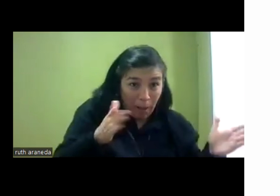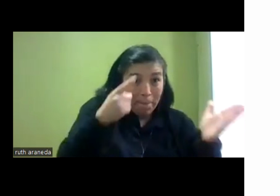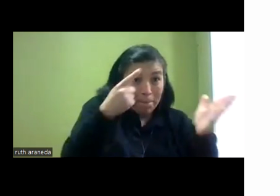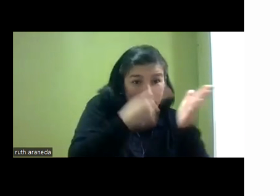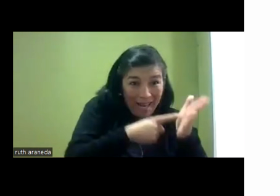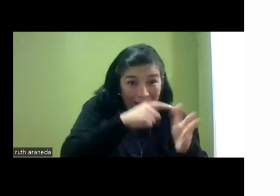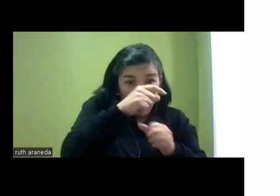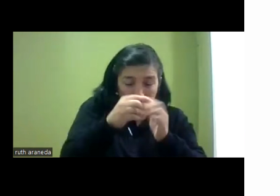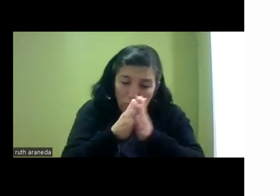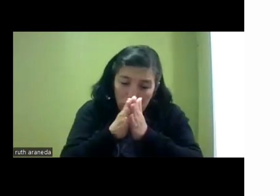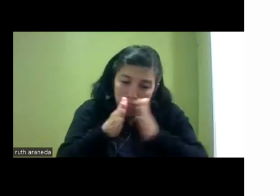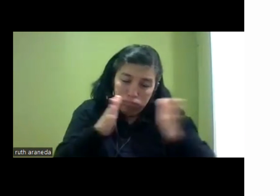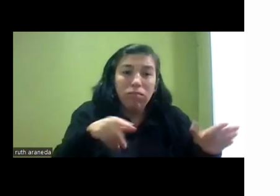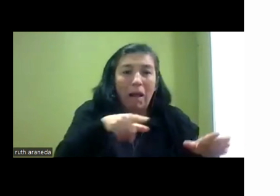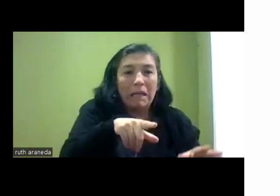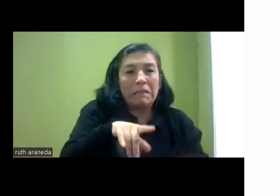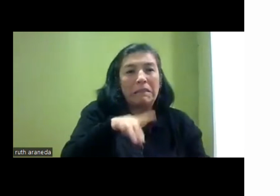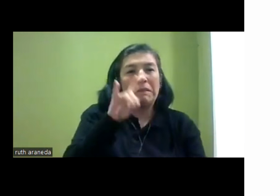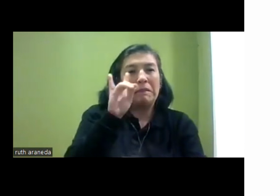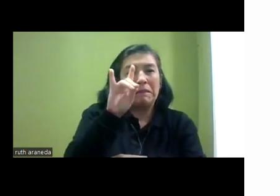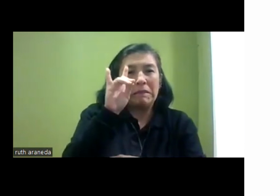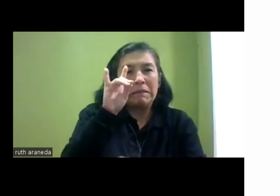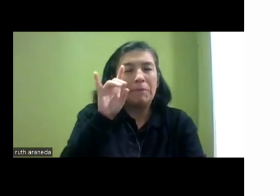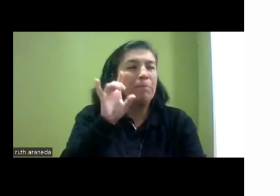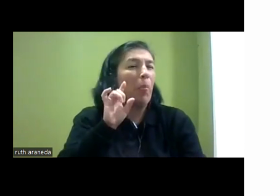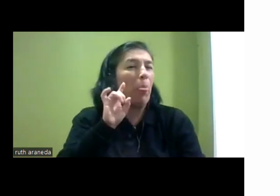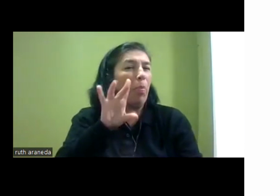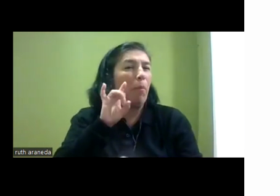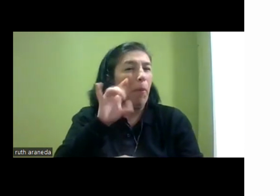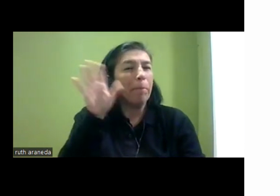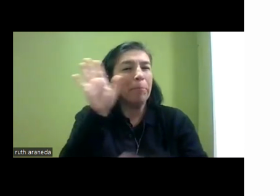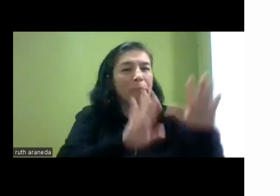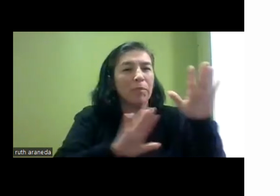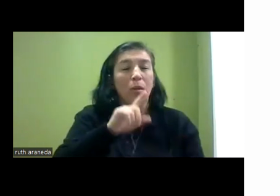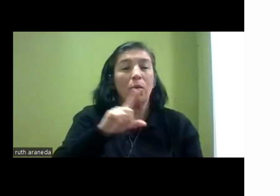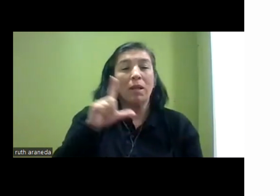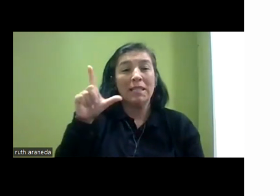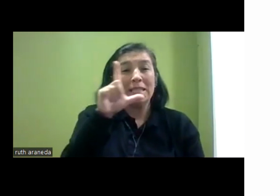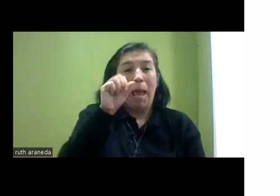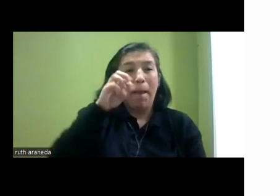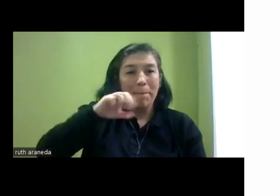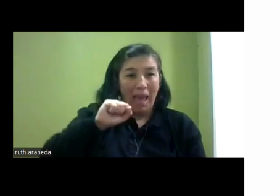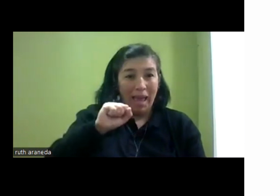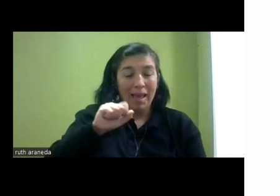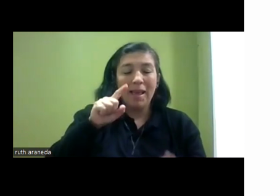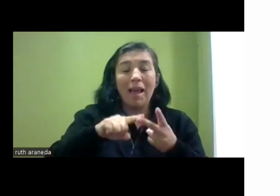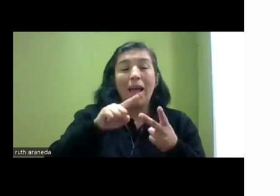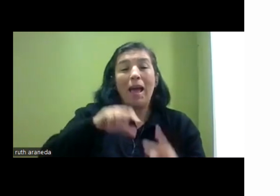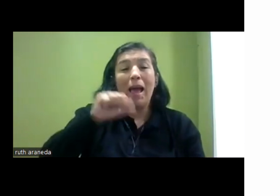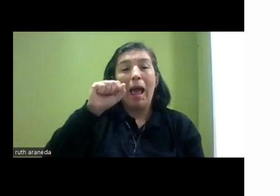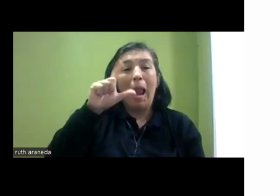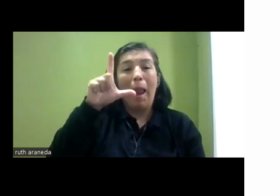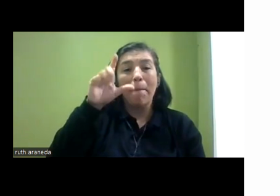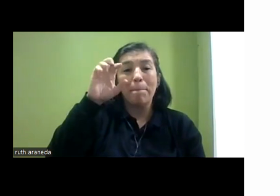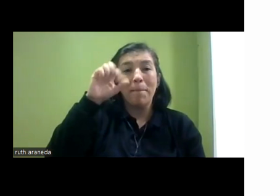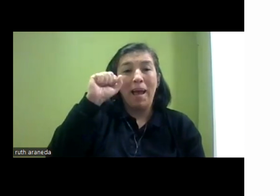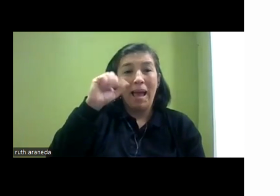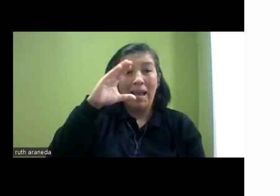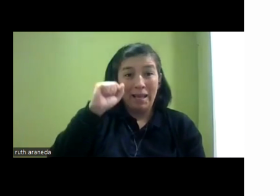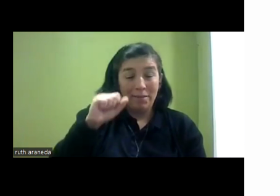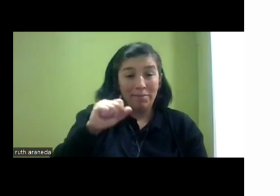establecida la domesticación de dos de estos animales, de la llama y de la alpaca. El guanaco y la